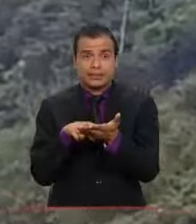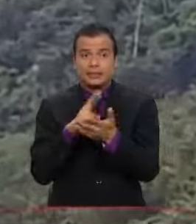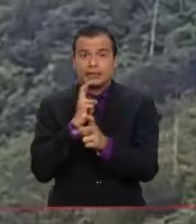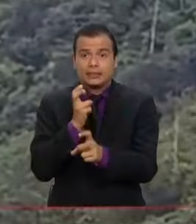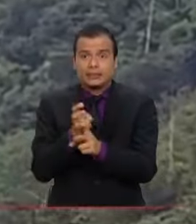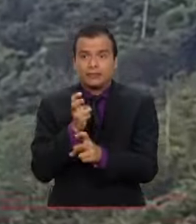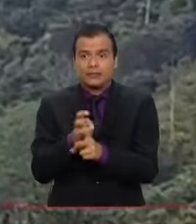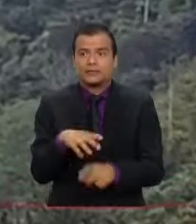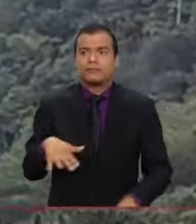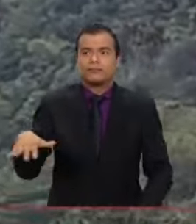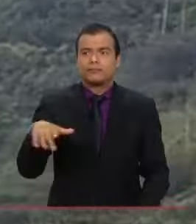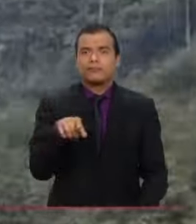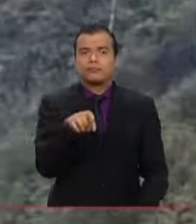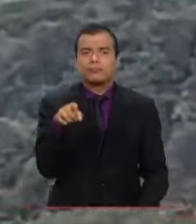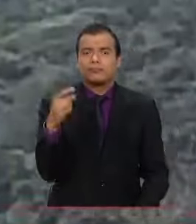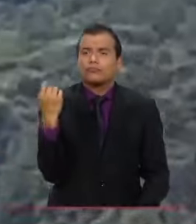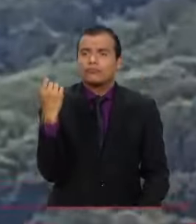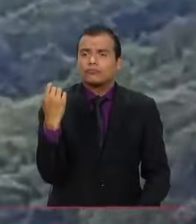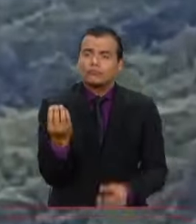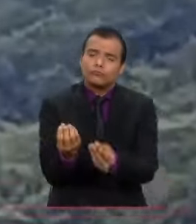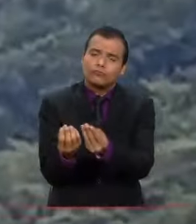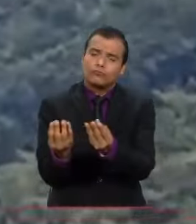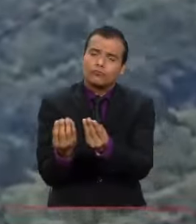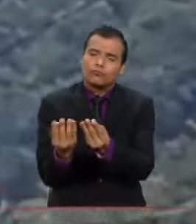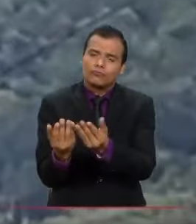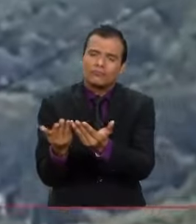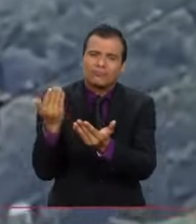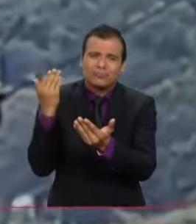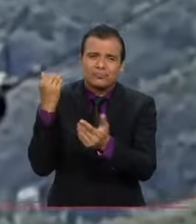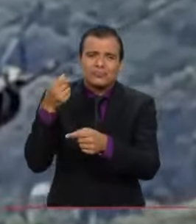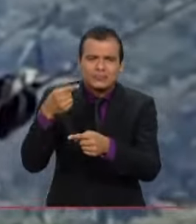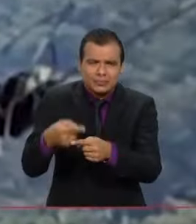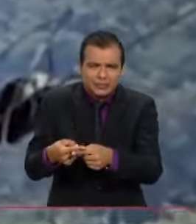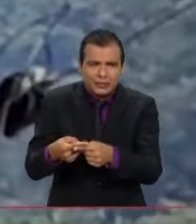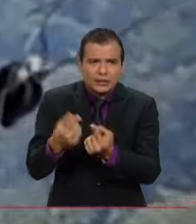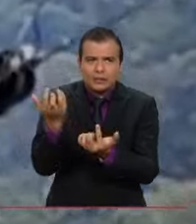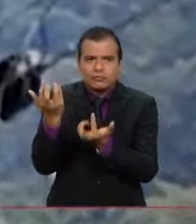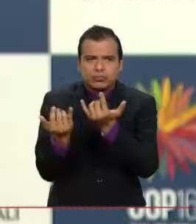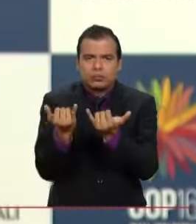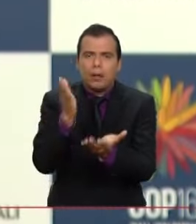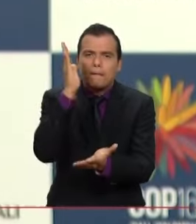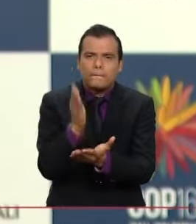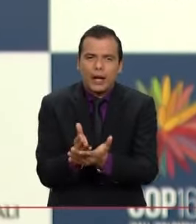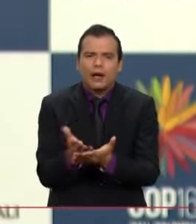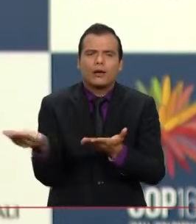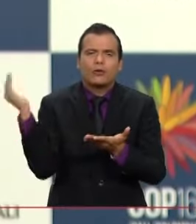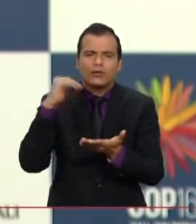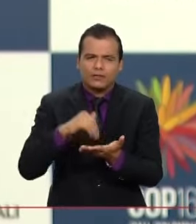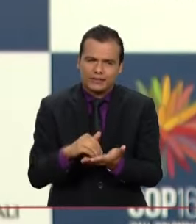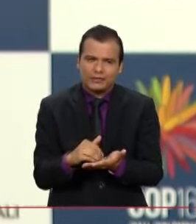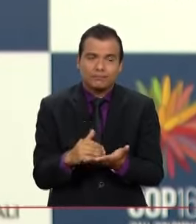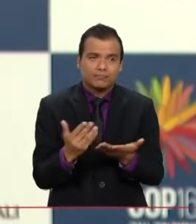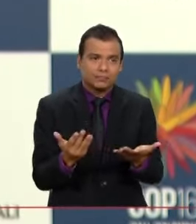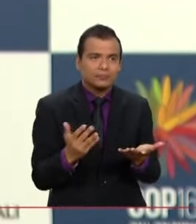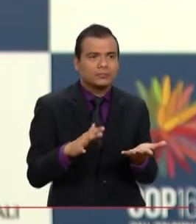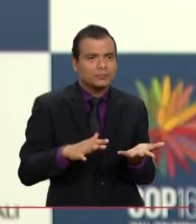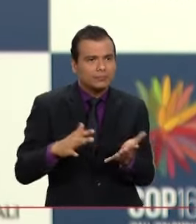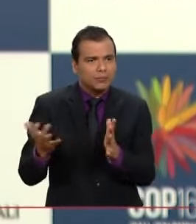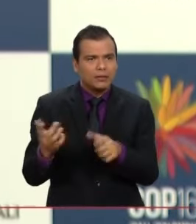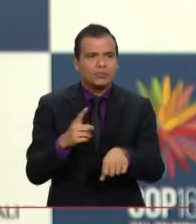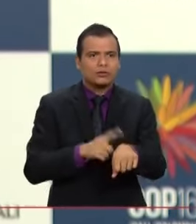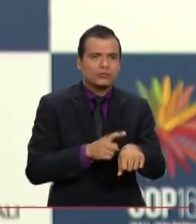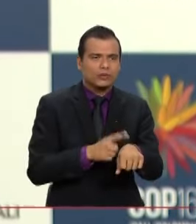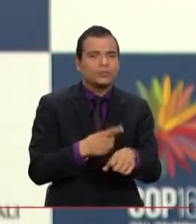porque en esta zona apenas estaba haciendo el proceso de recuperación de un incendio anterior. Estaríamos hablando entre 3 y 4 años